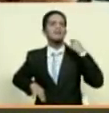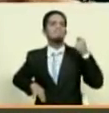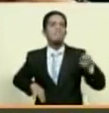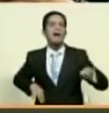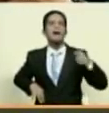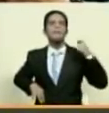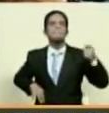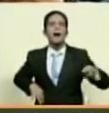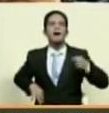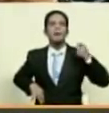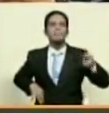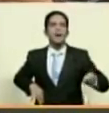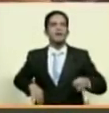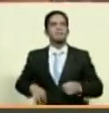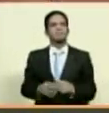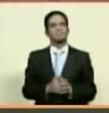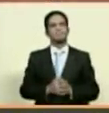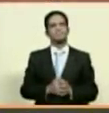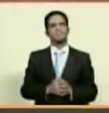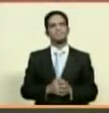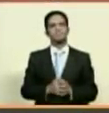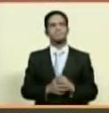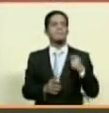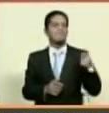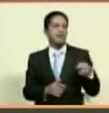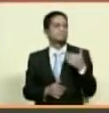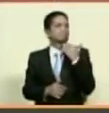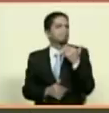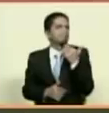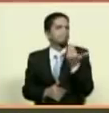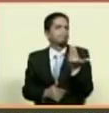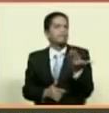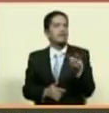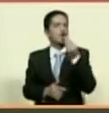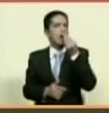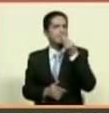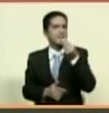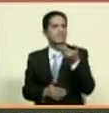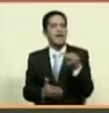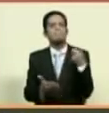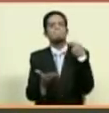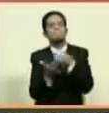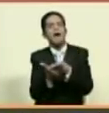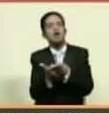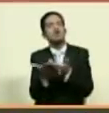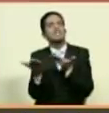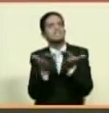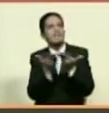cubrir parte de los alimentos, parte de sus necesidades, el pago de sus servicios, etc.